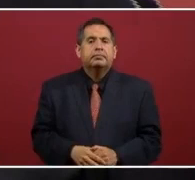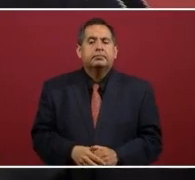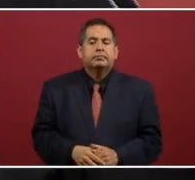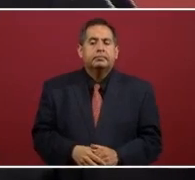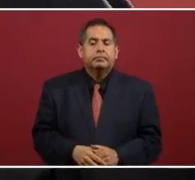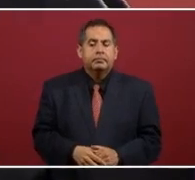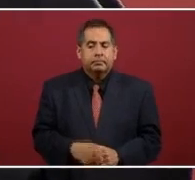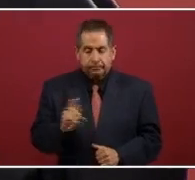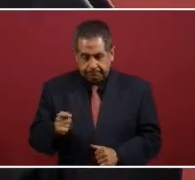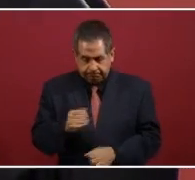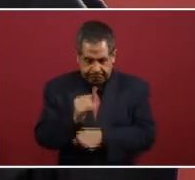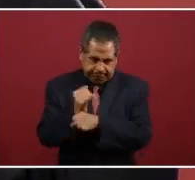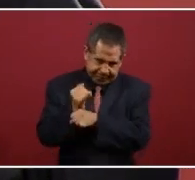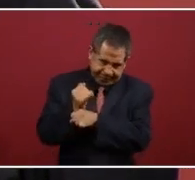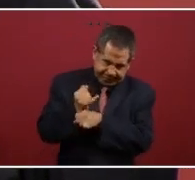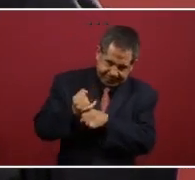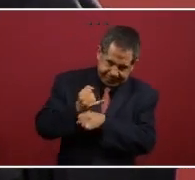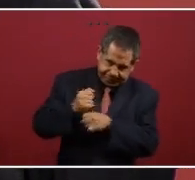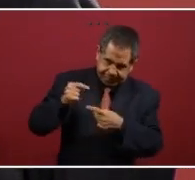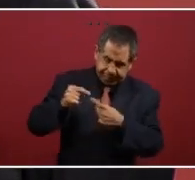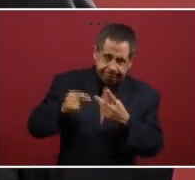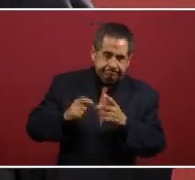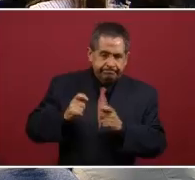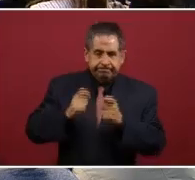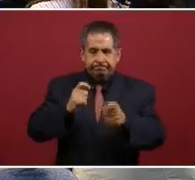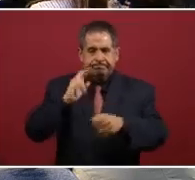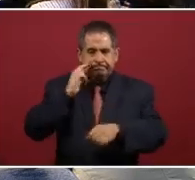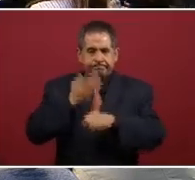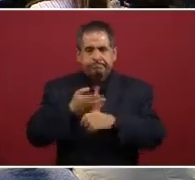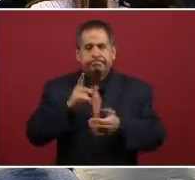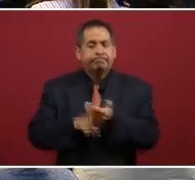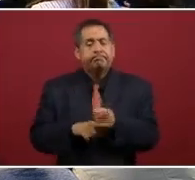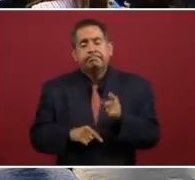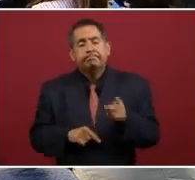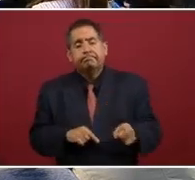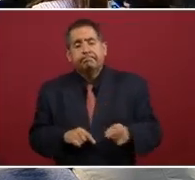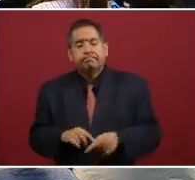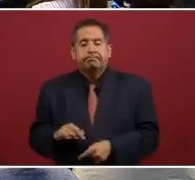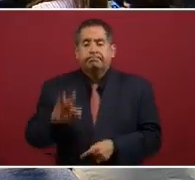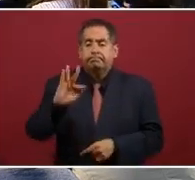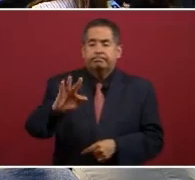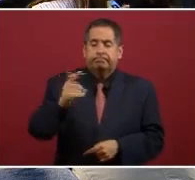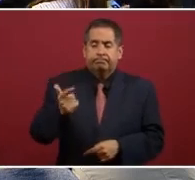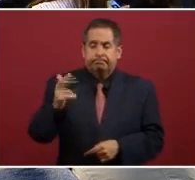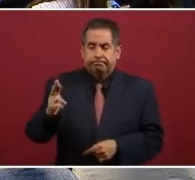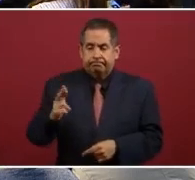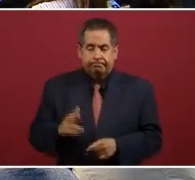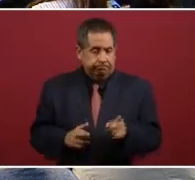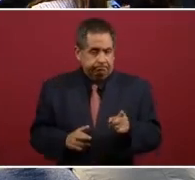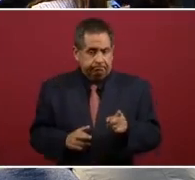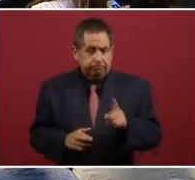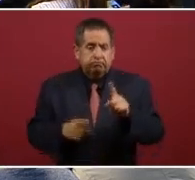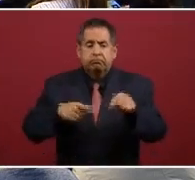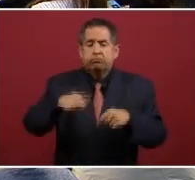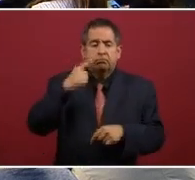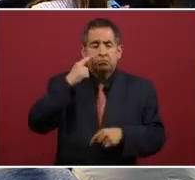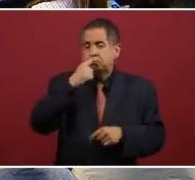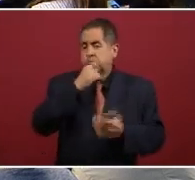la investigación está en manos de la Fiscalía General y ellos van a